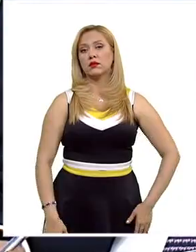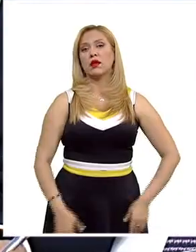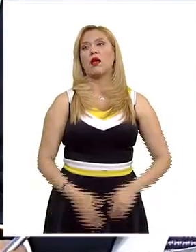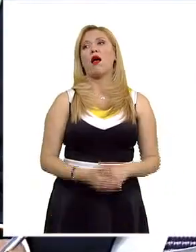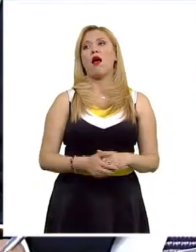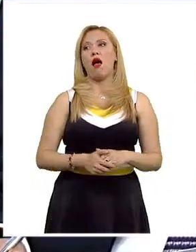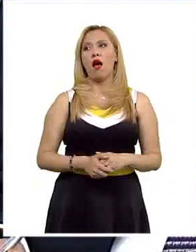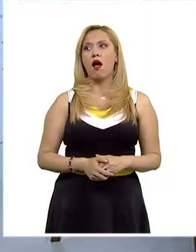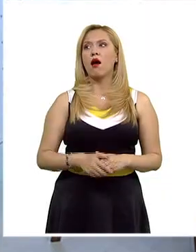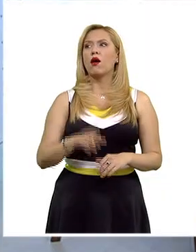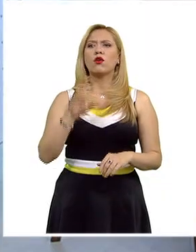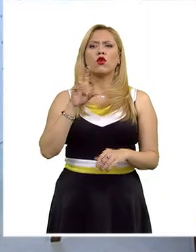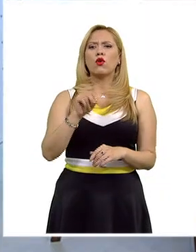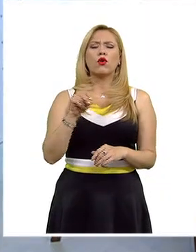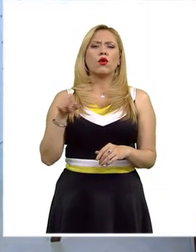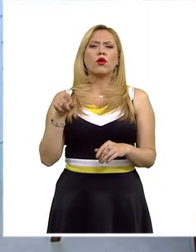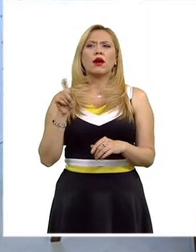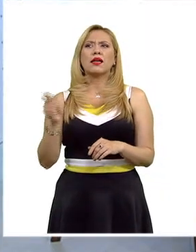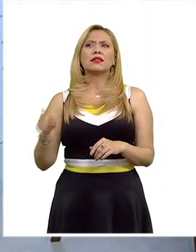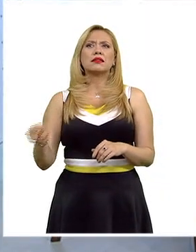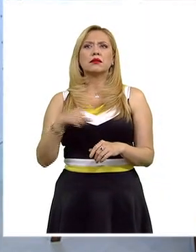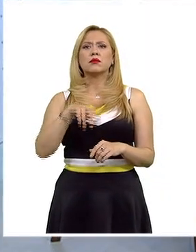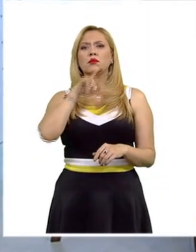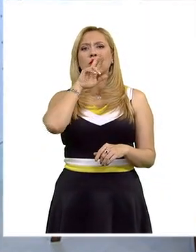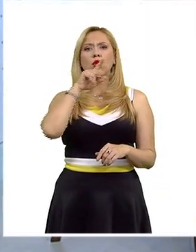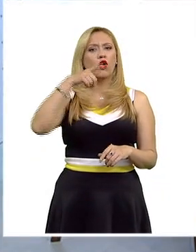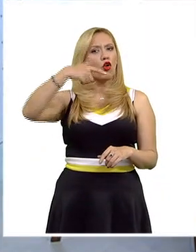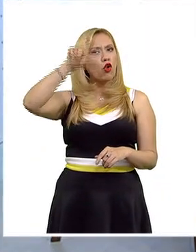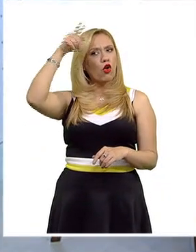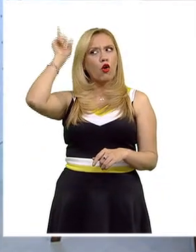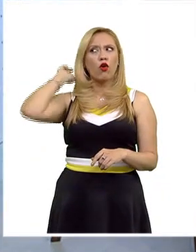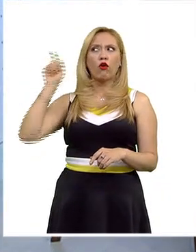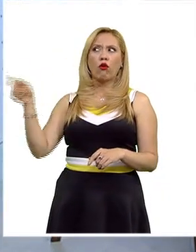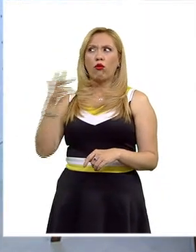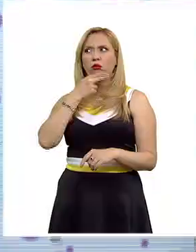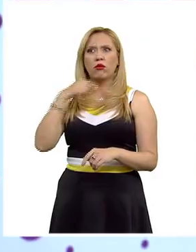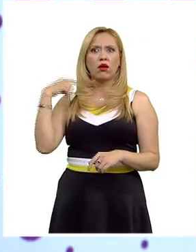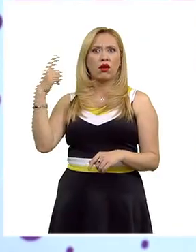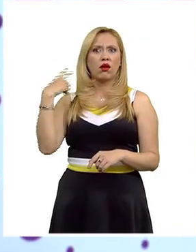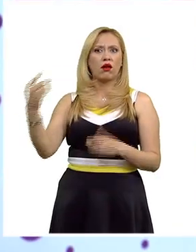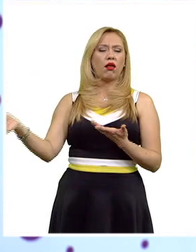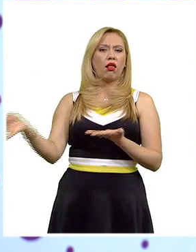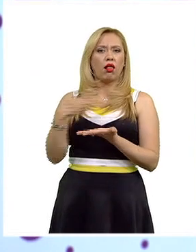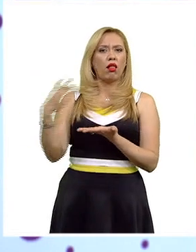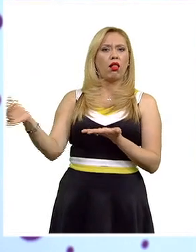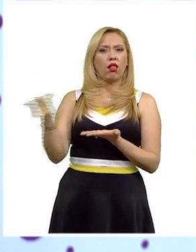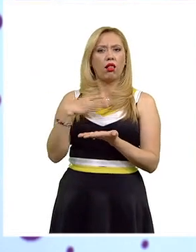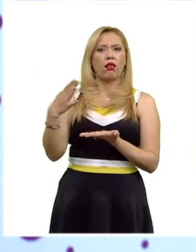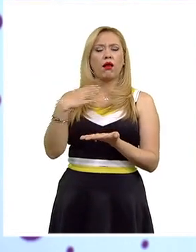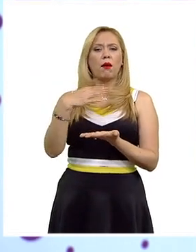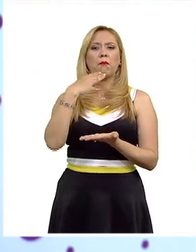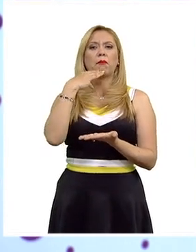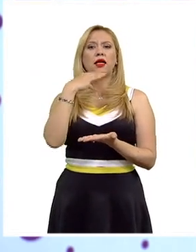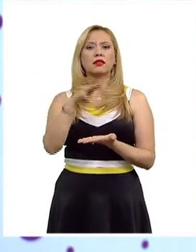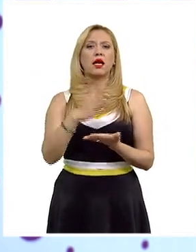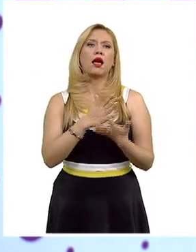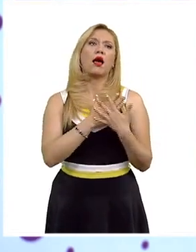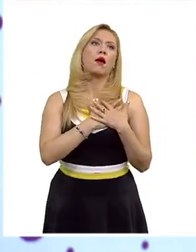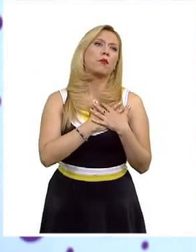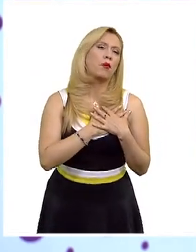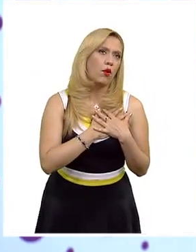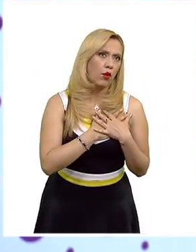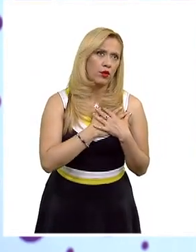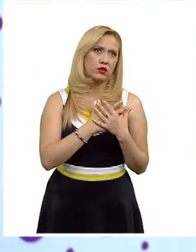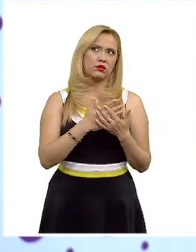muy claramente, no es que estén preocupadas porque un loquito les mandó un mensaje amoroso,